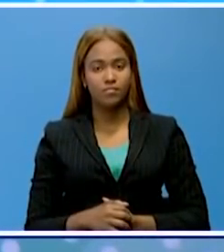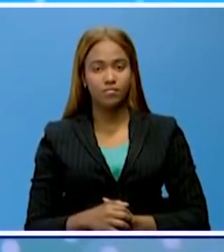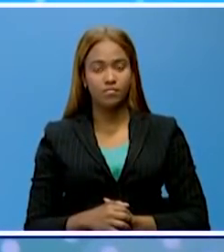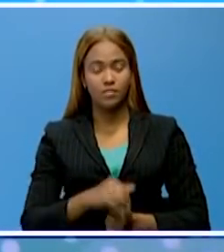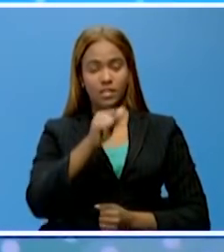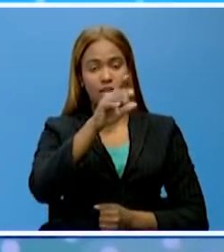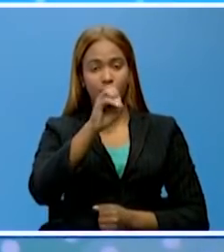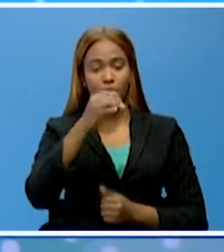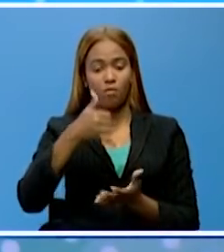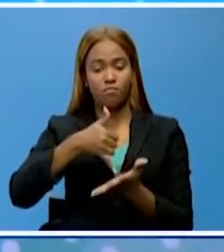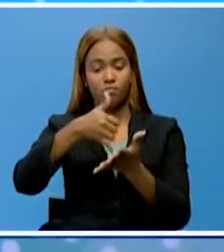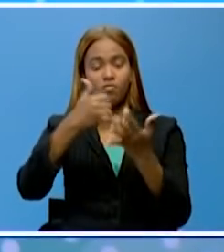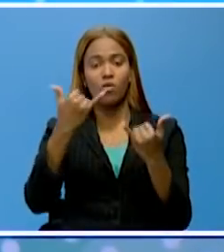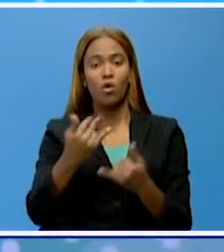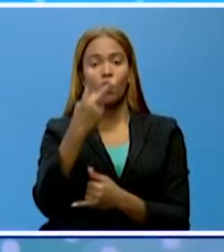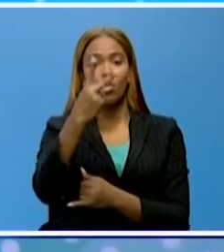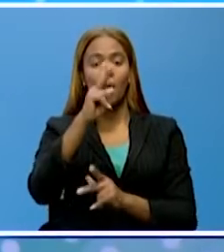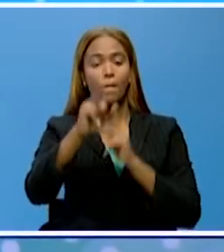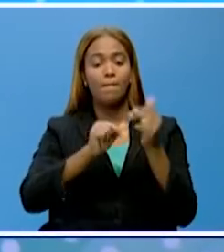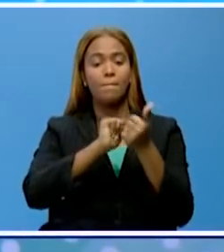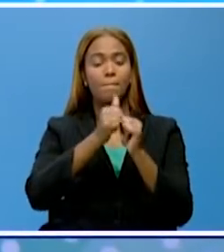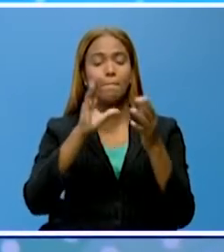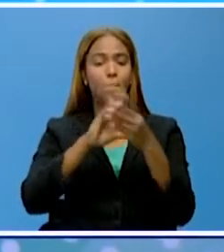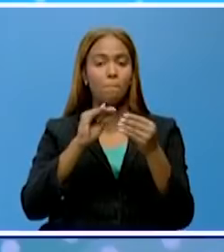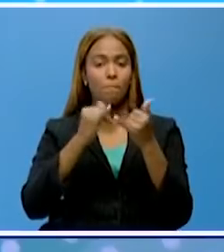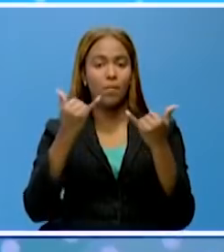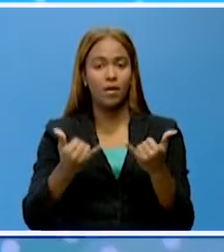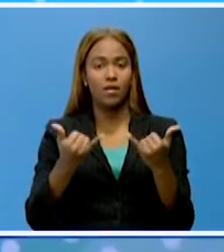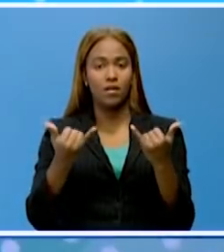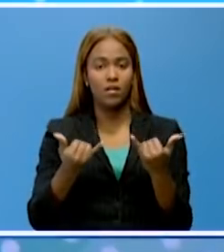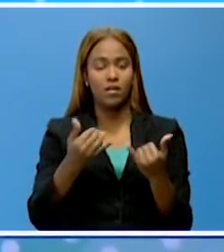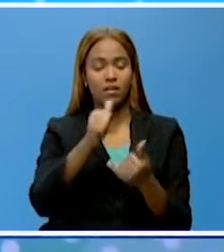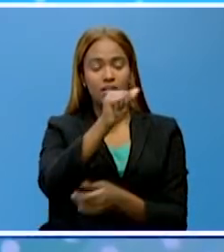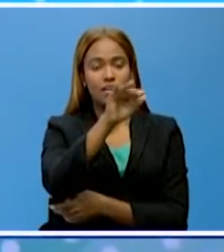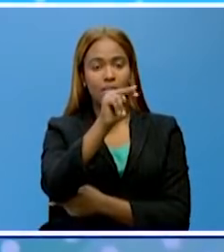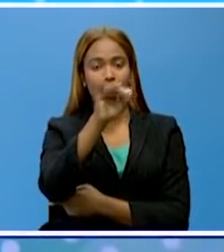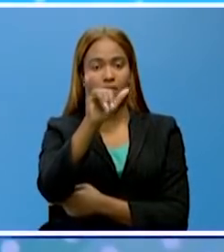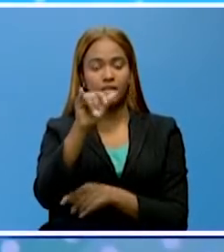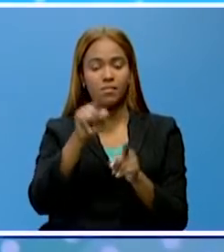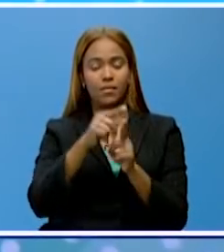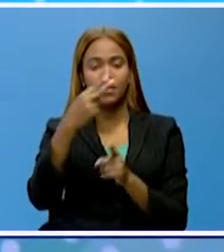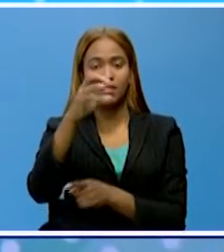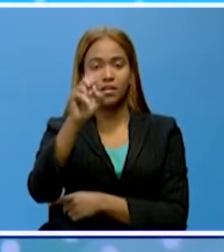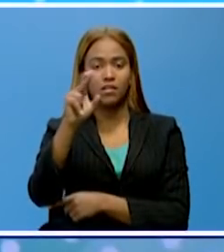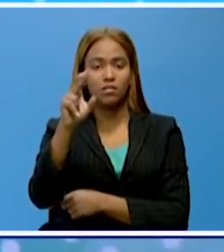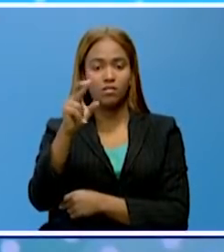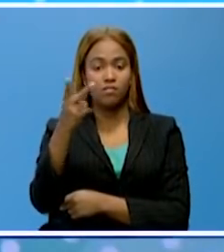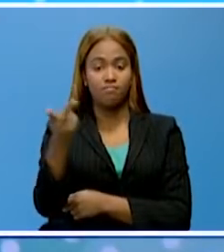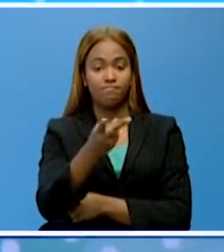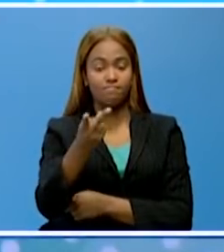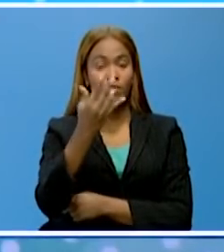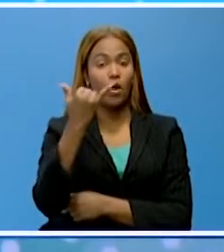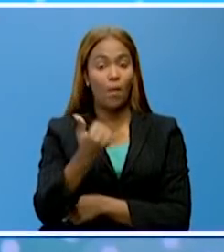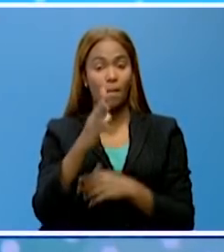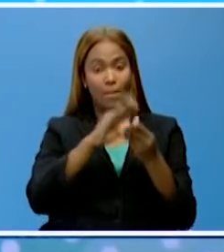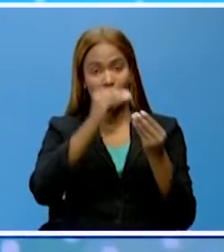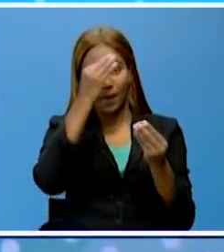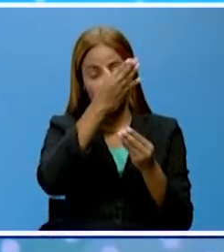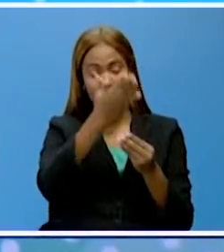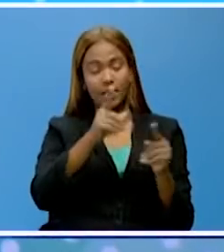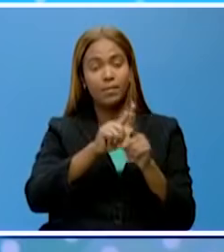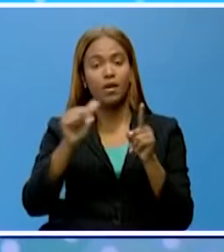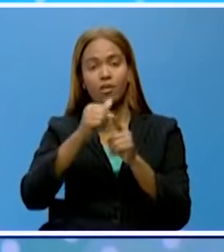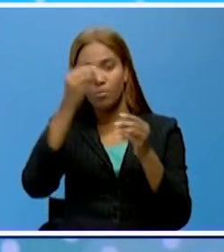reconoció en el día de hoy a 2 cronistas deportivos, Roosevelt Comarazami y Héctor J. Cruz. Estas y otras